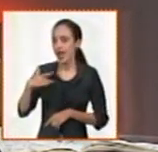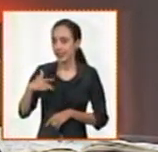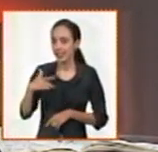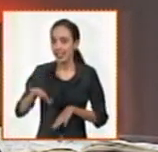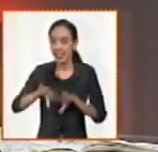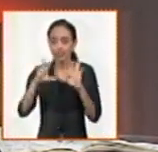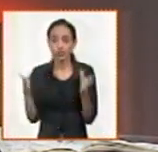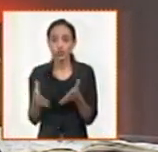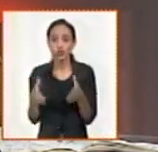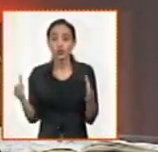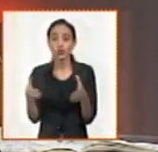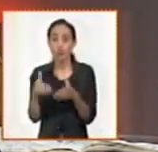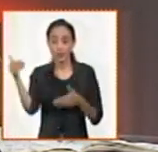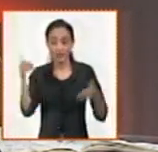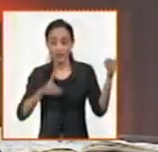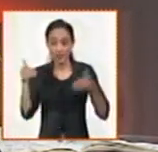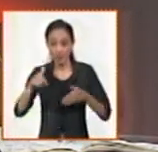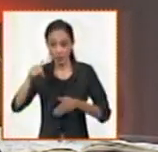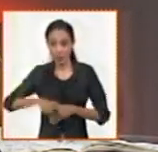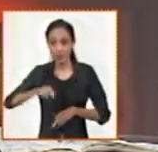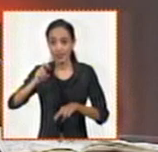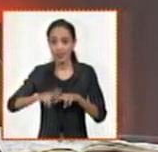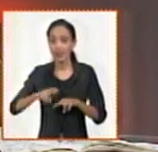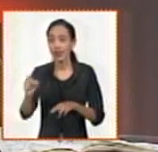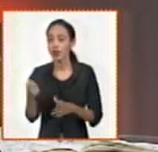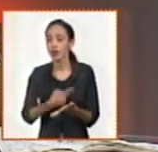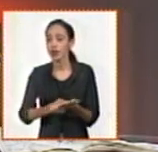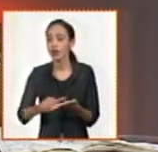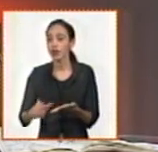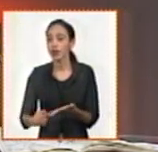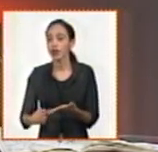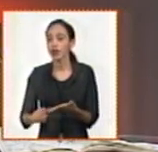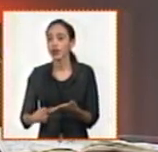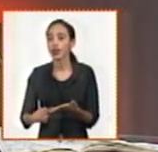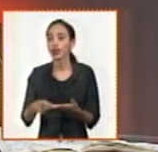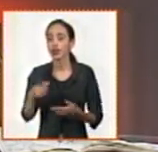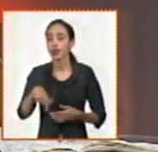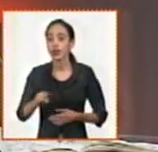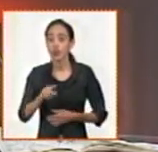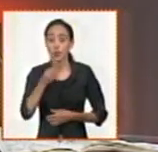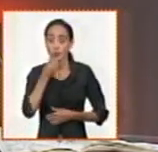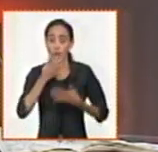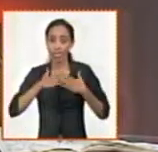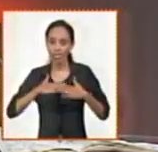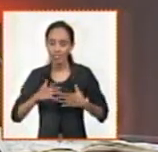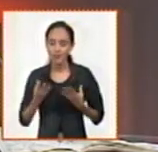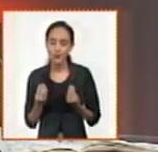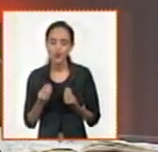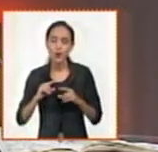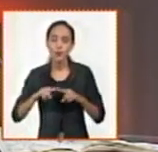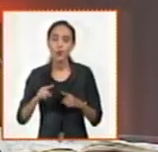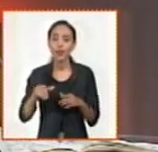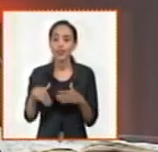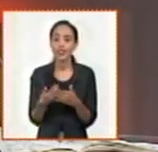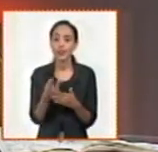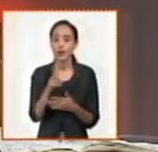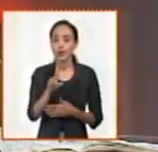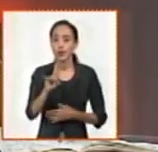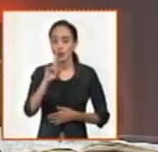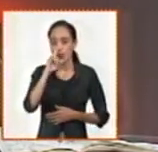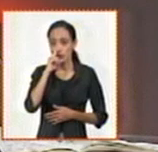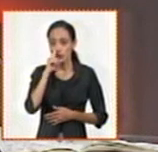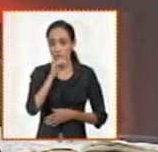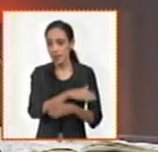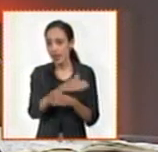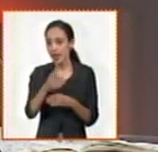esos grupos vienen para acá en solo una semana. Arelén no va a poder descansar mucho porque del 29 de noviembre